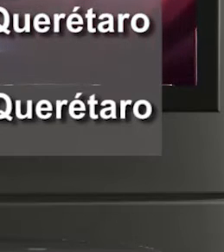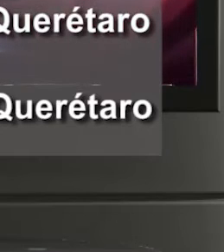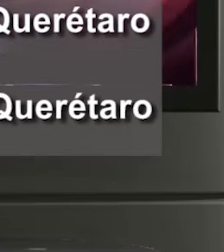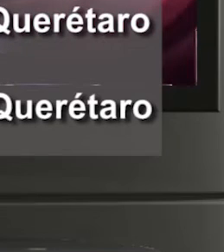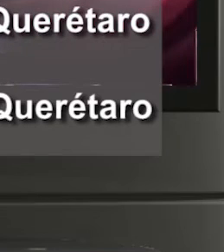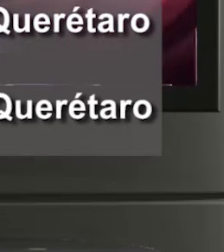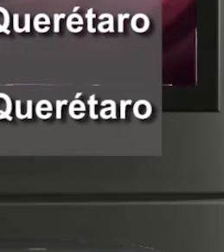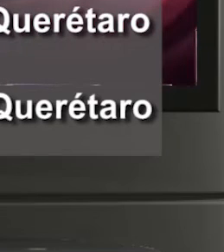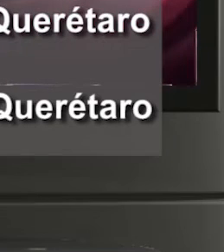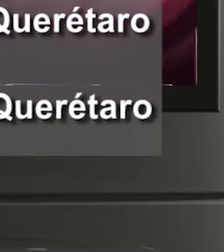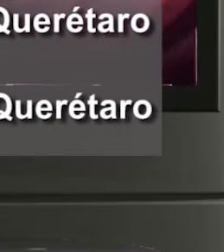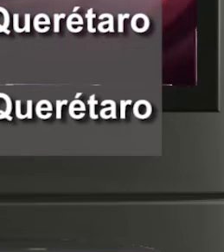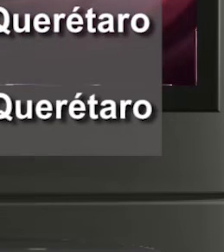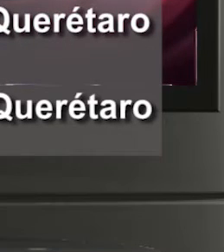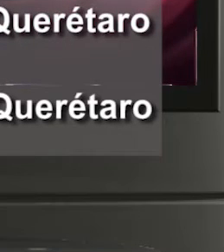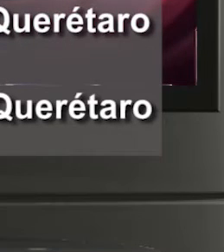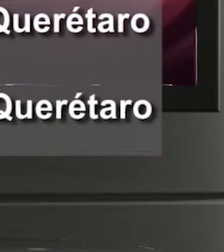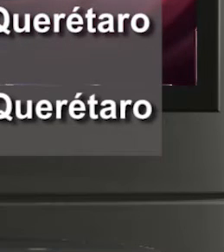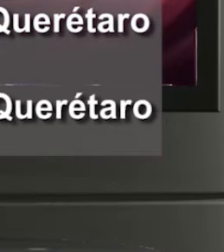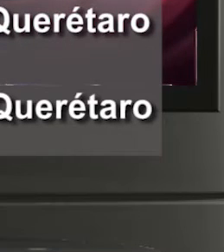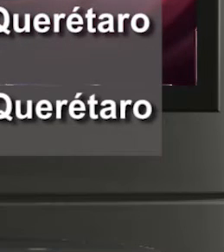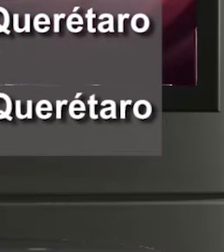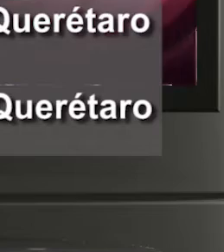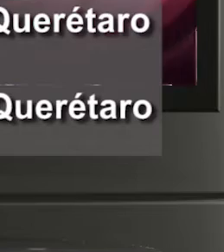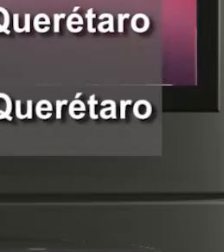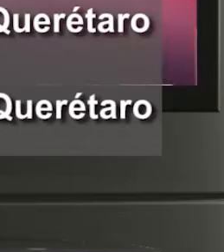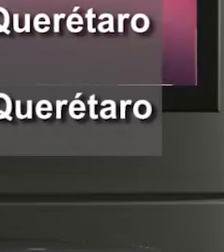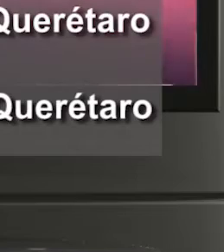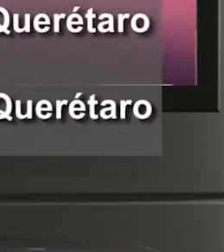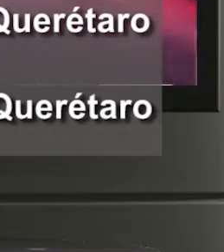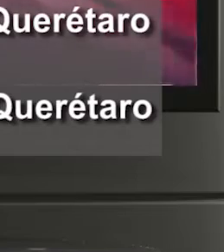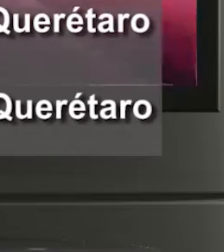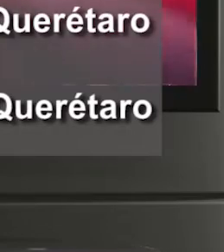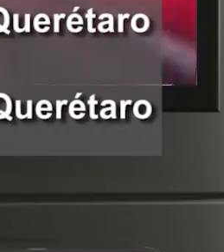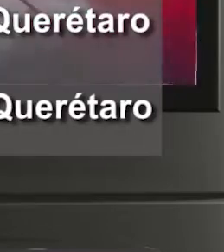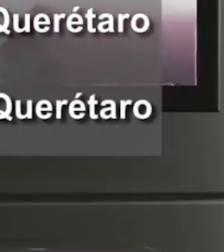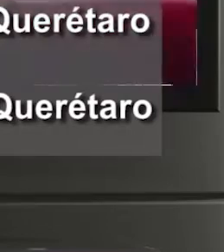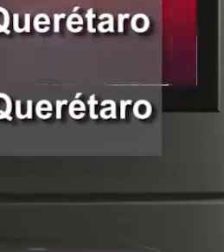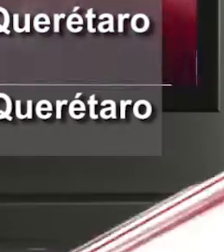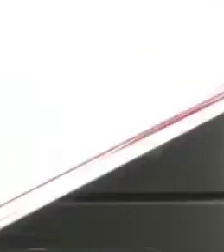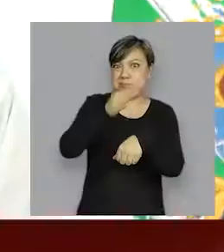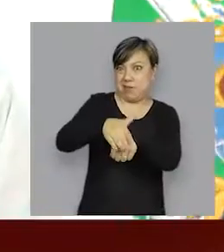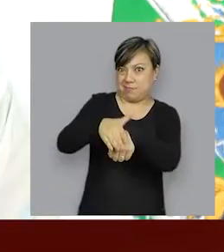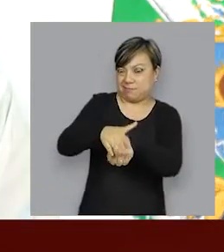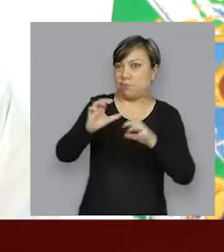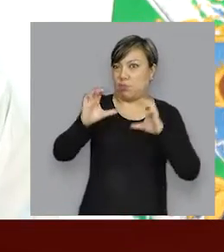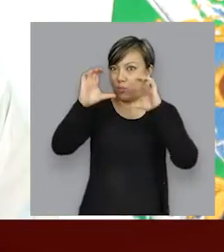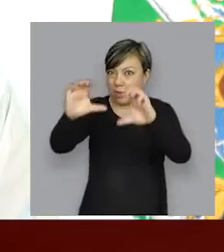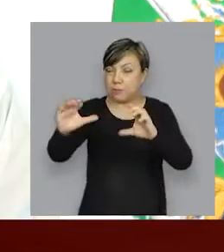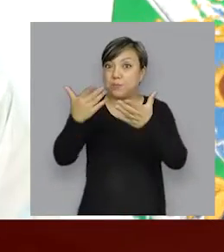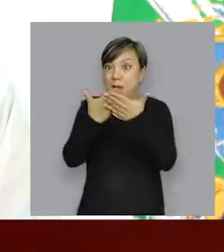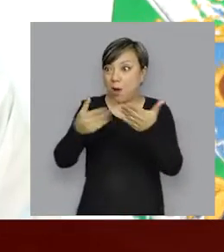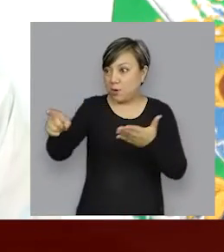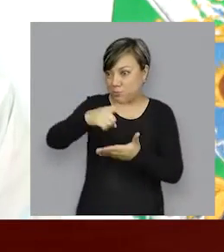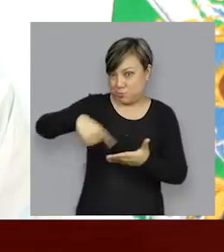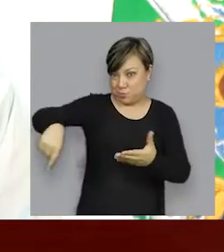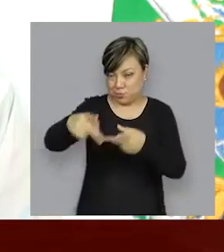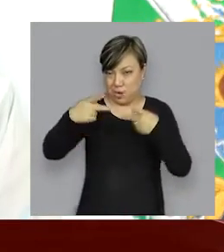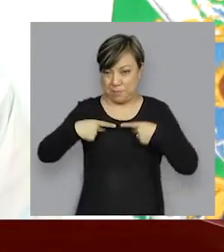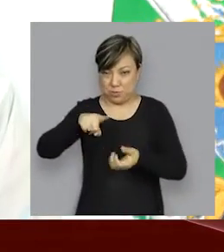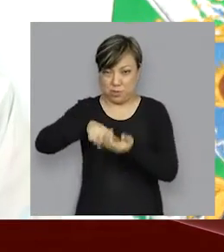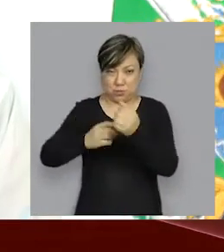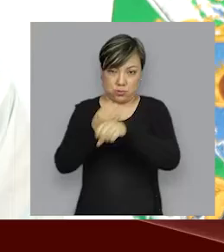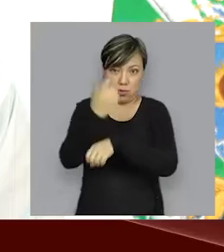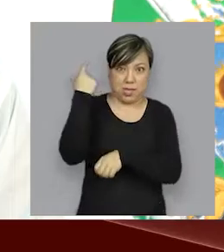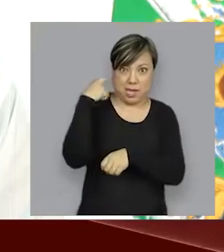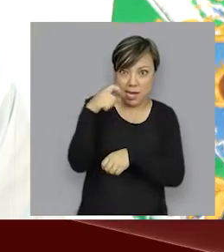que cancelen reuniones y retomen medidas sanitarias. Más información en Magazine News. Alerta a la vocería organizacional a grupos de